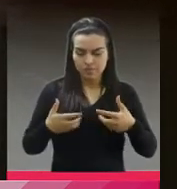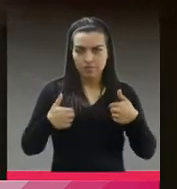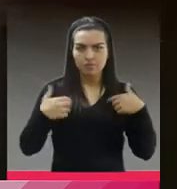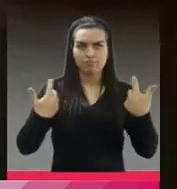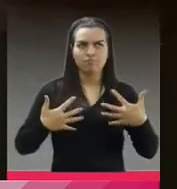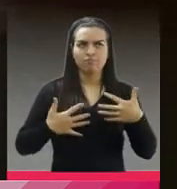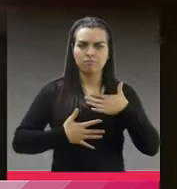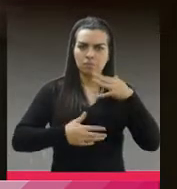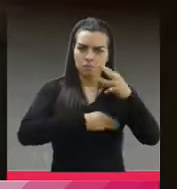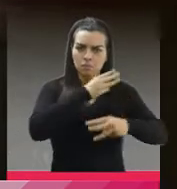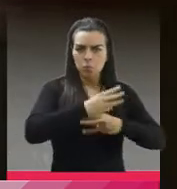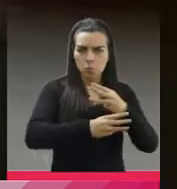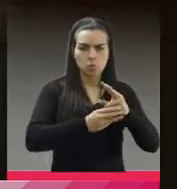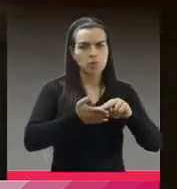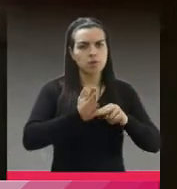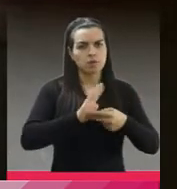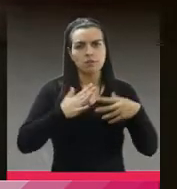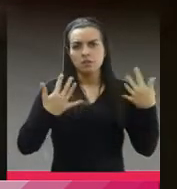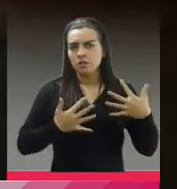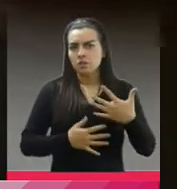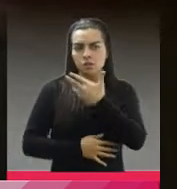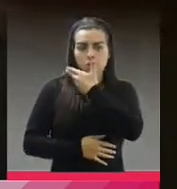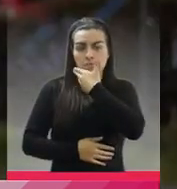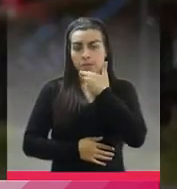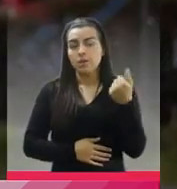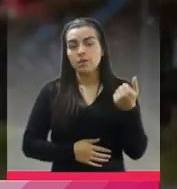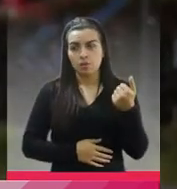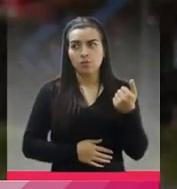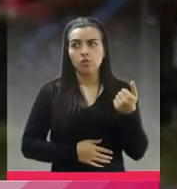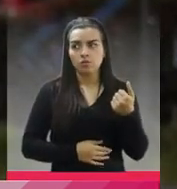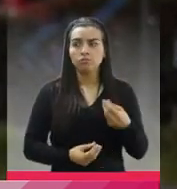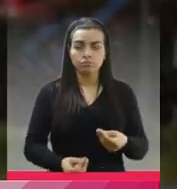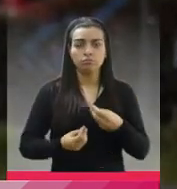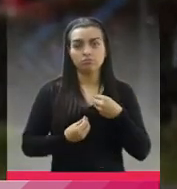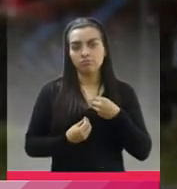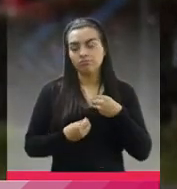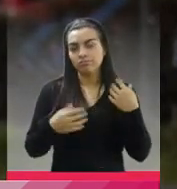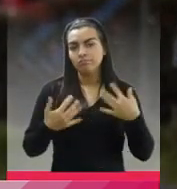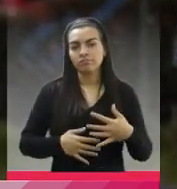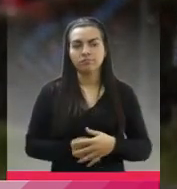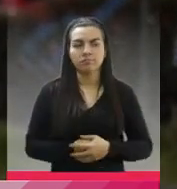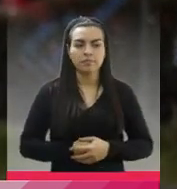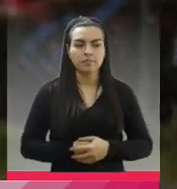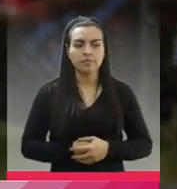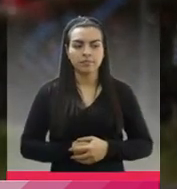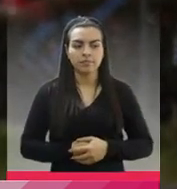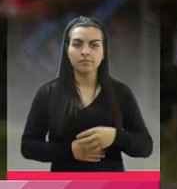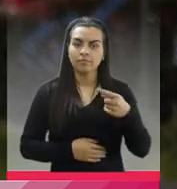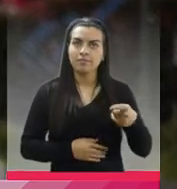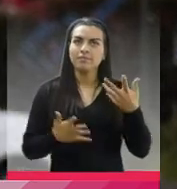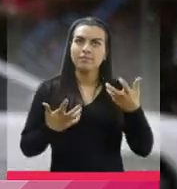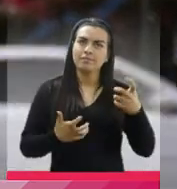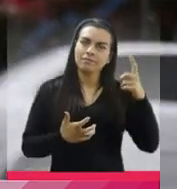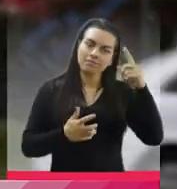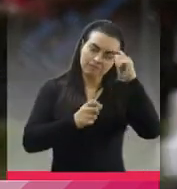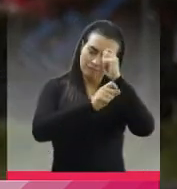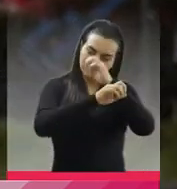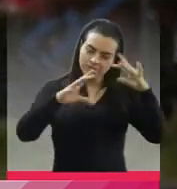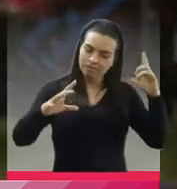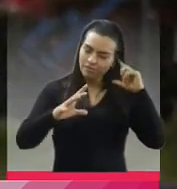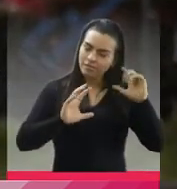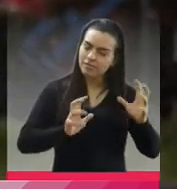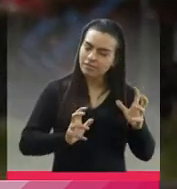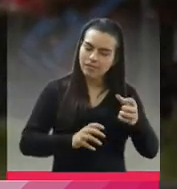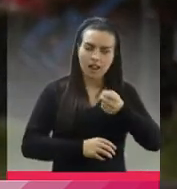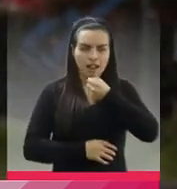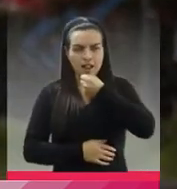Mundial es todo un sueño para cualquier jugador. La radio y la locución son sus otras pasiones, por lo que el próximo año empezará a estudiar